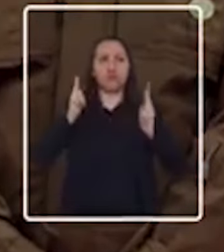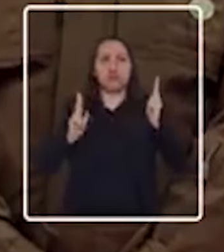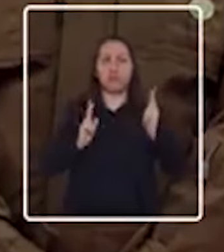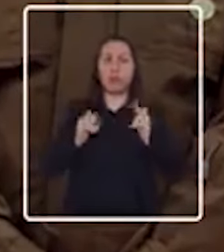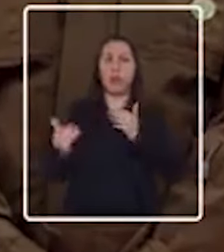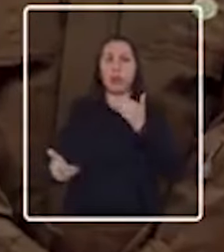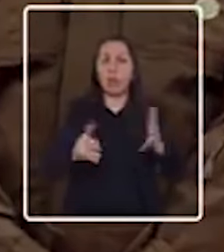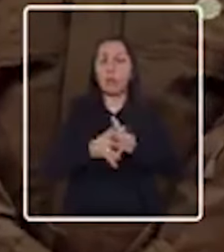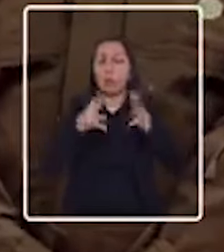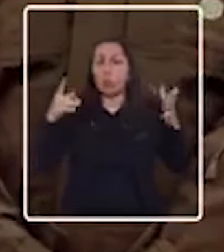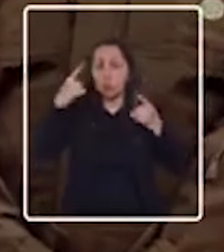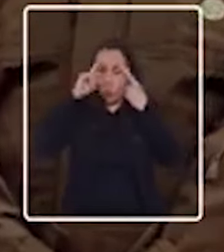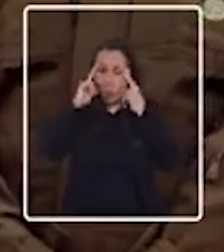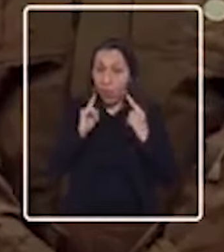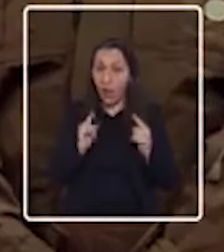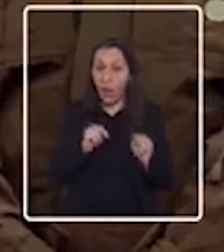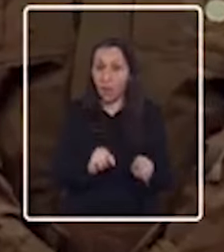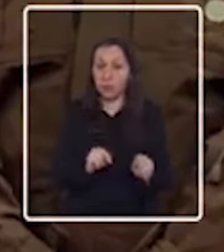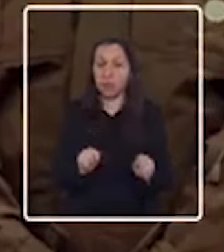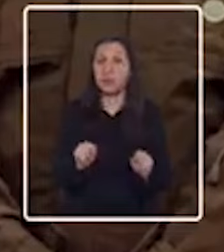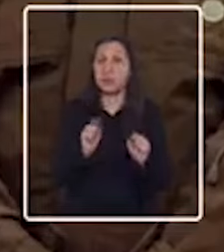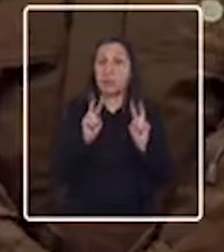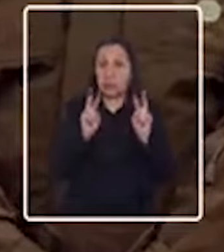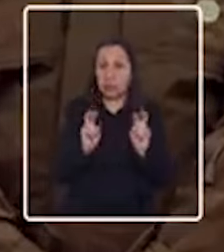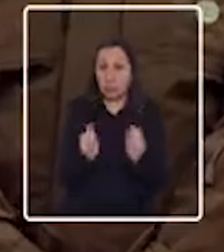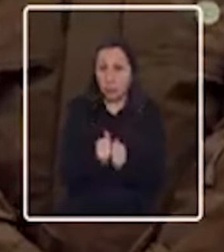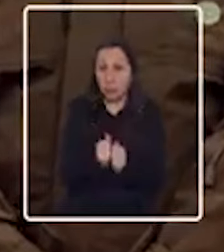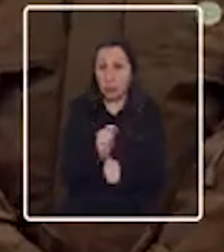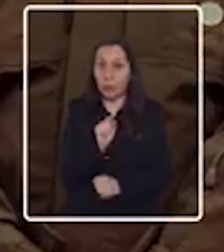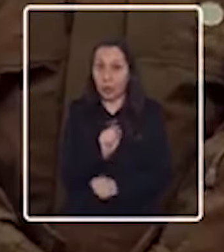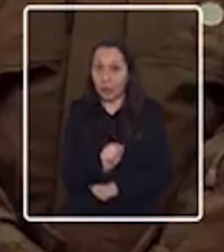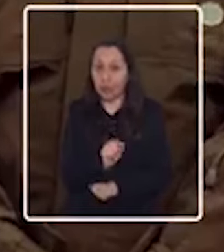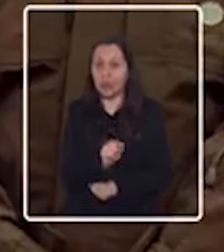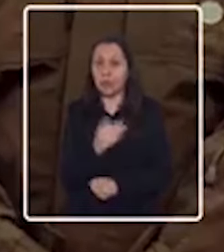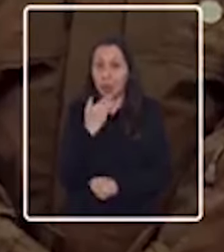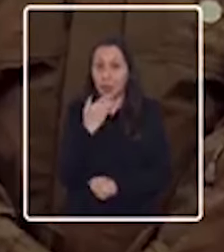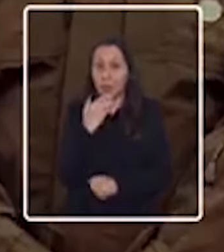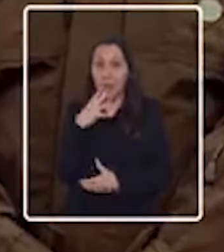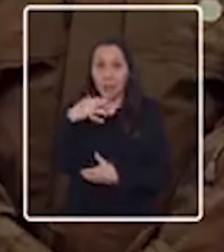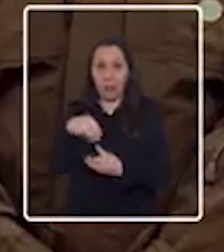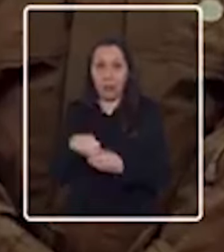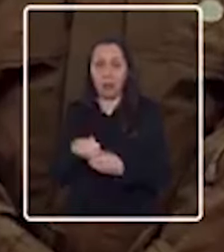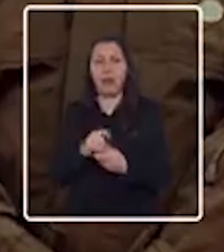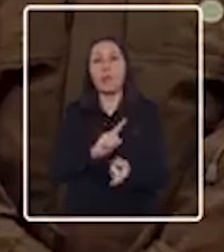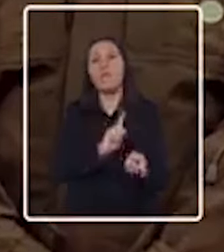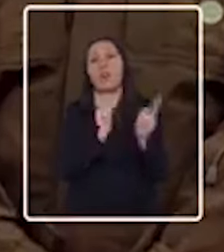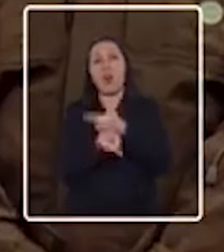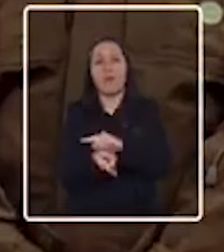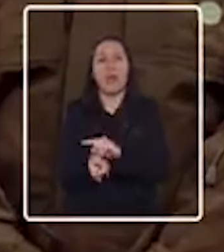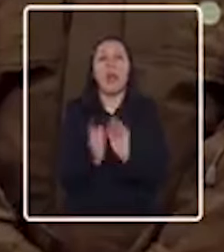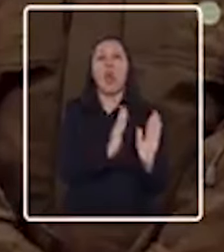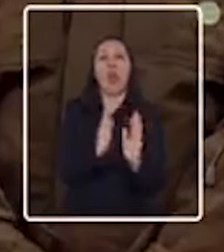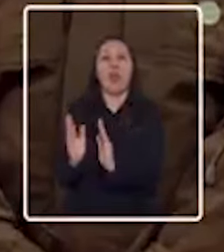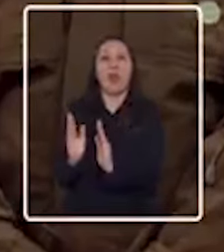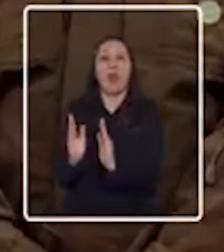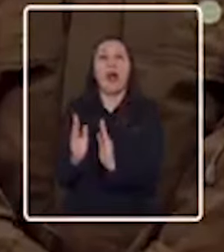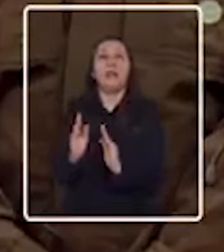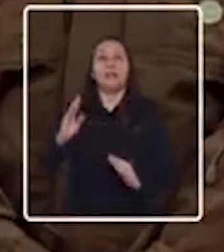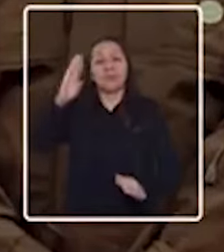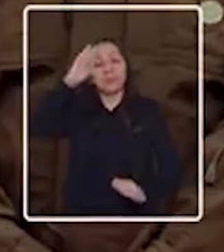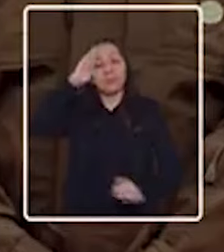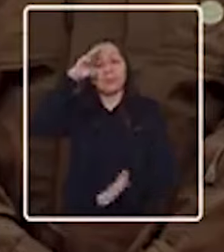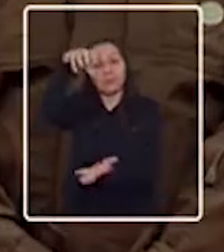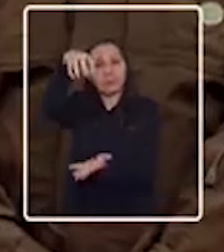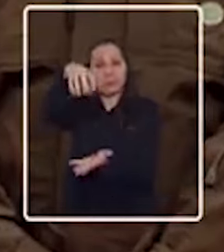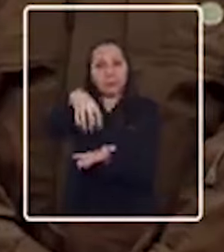mucho daño. Y junto con eso, y como parte de eso, vamos a reordenar la actividad de las